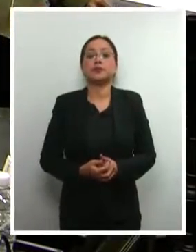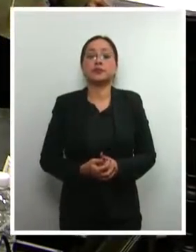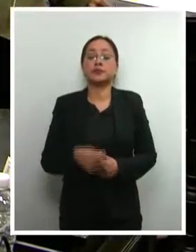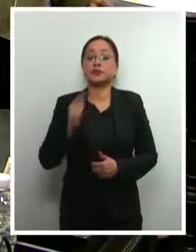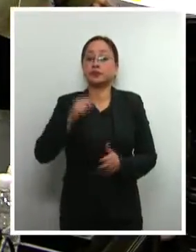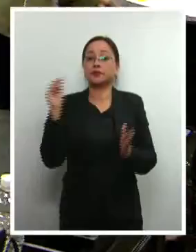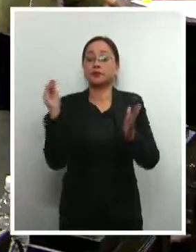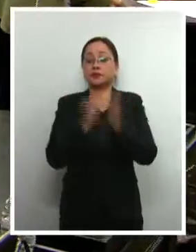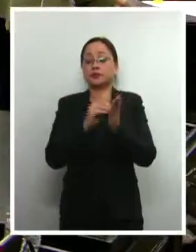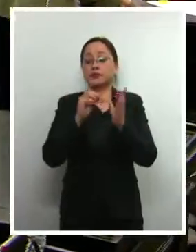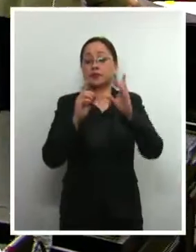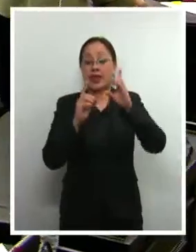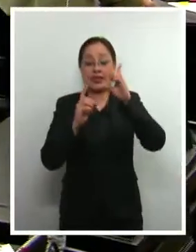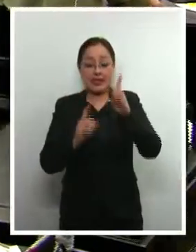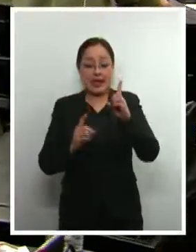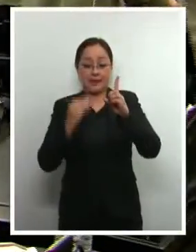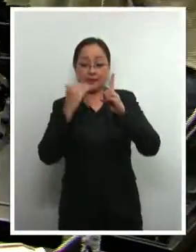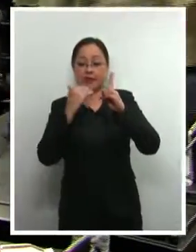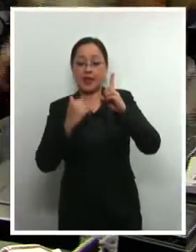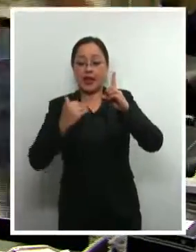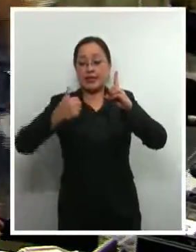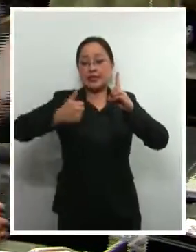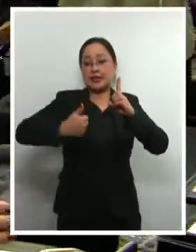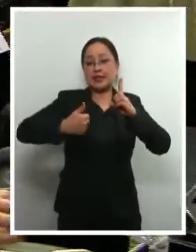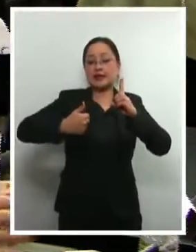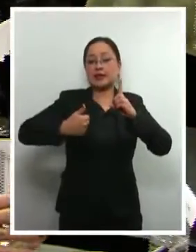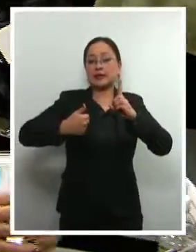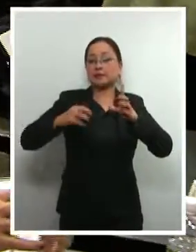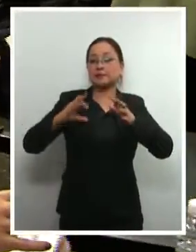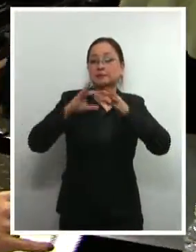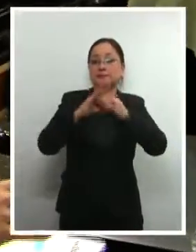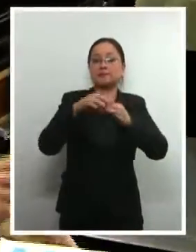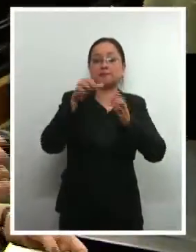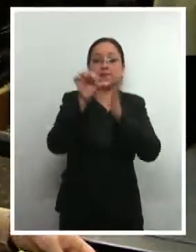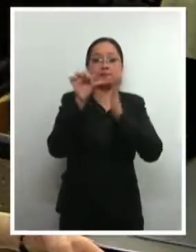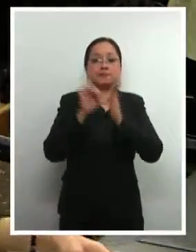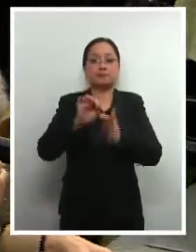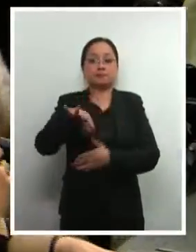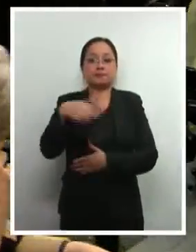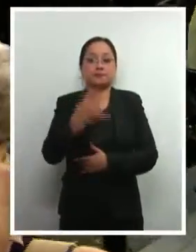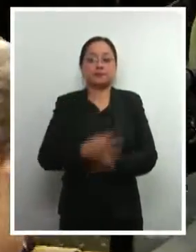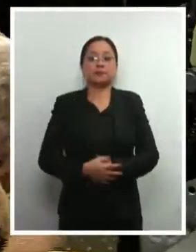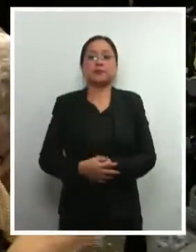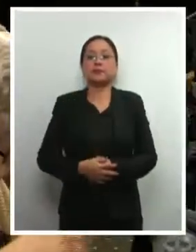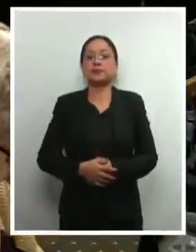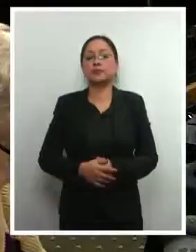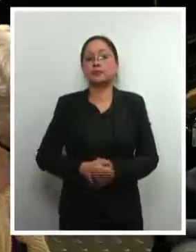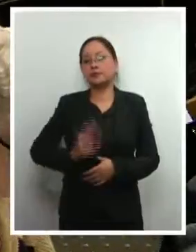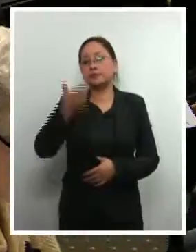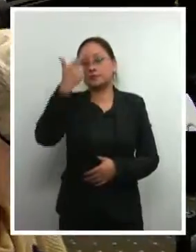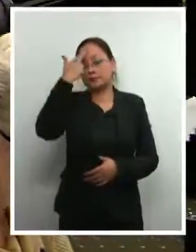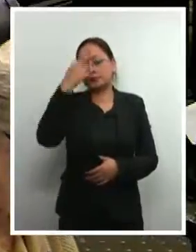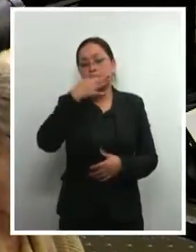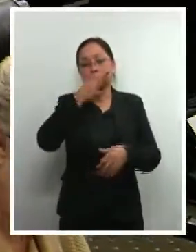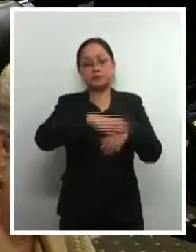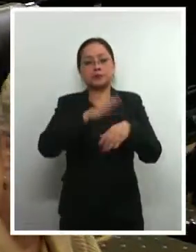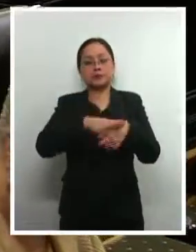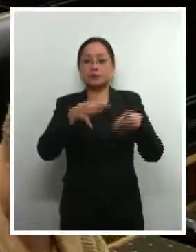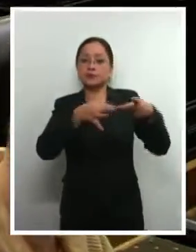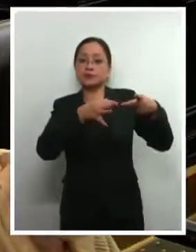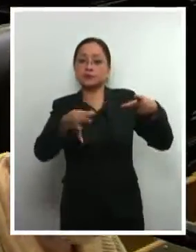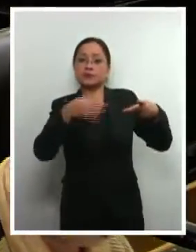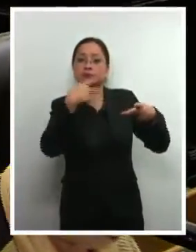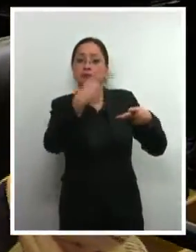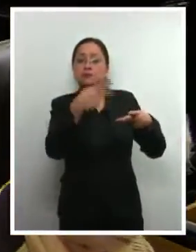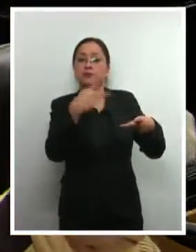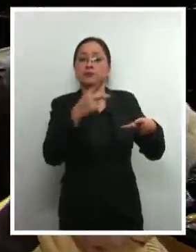apartado D, numeral 6 de este artículo 14. Hay que recordar que esta fue una reserva